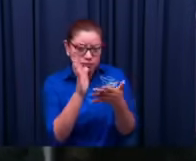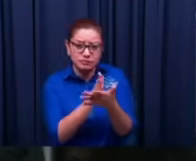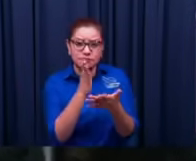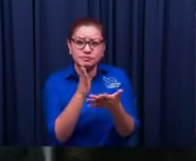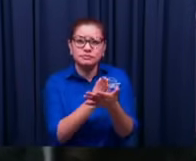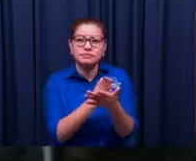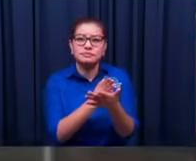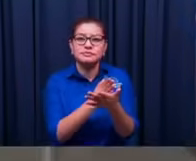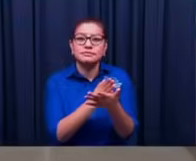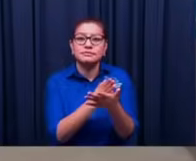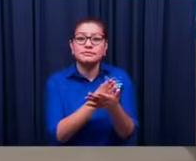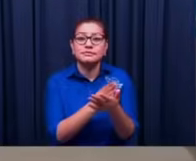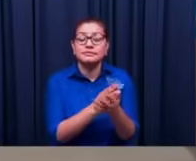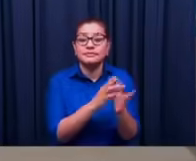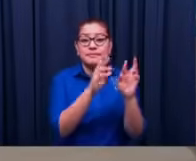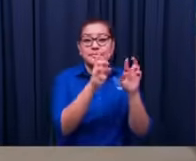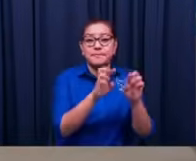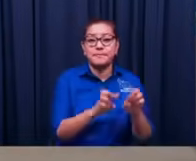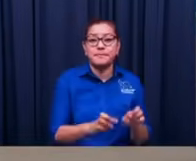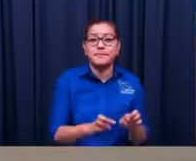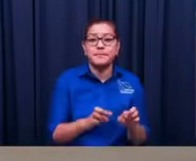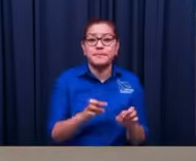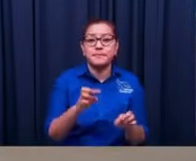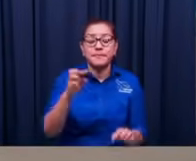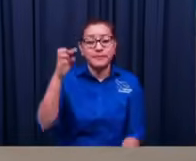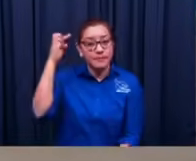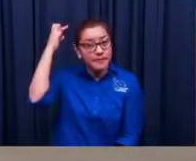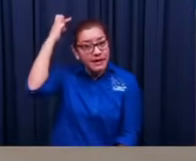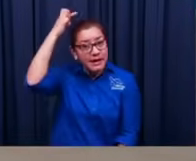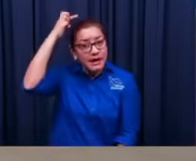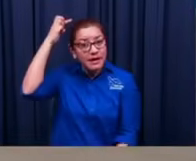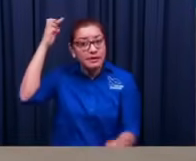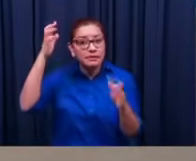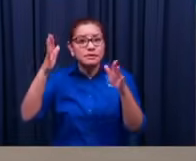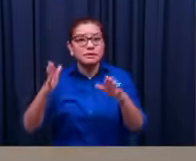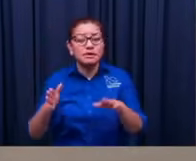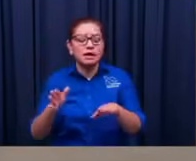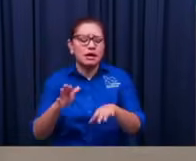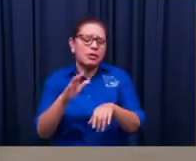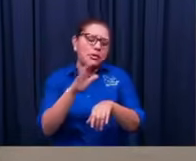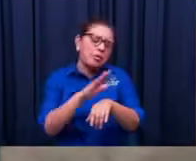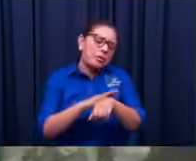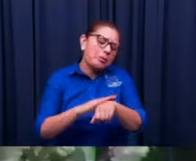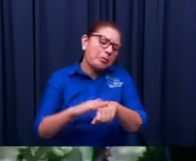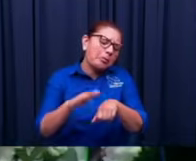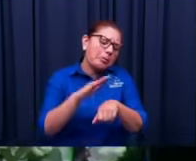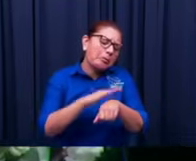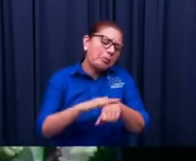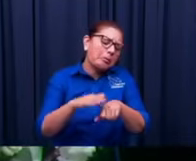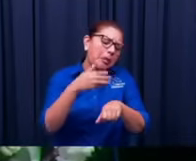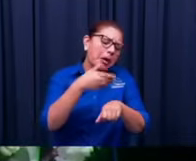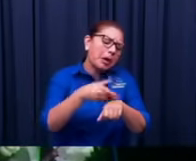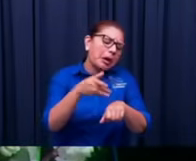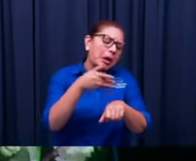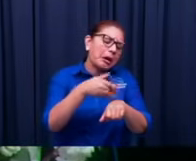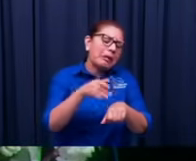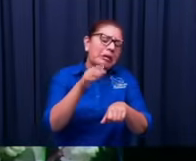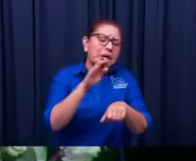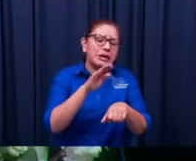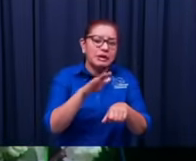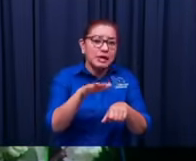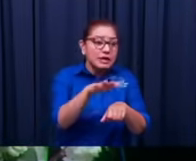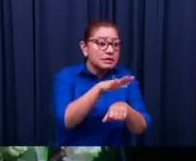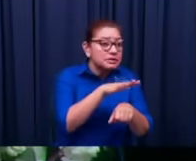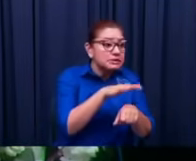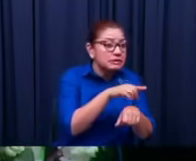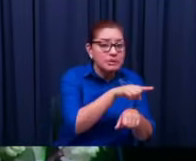de los profetas que curan superficialmente la herida de mi pueblo, diciéndoles paz, paz, cuando yo no